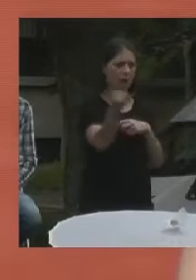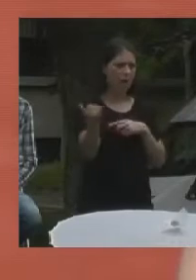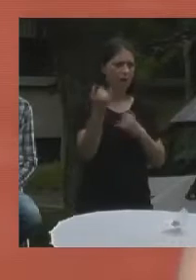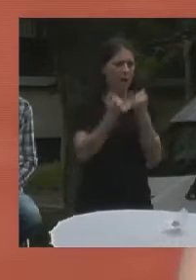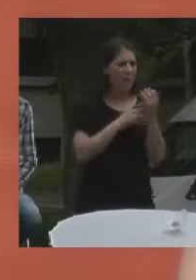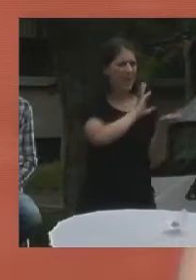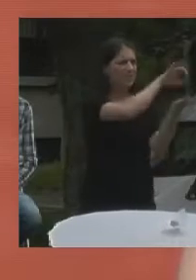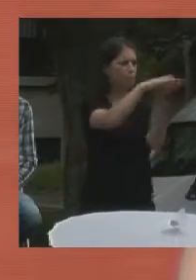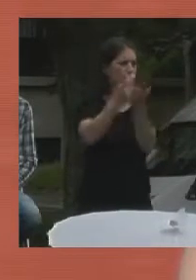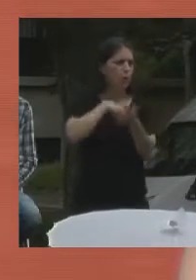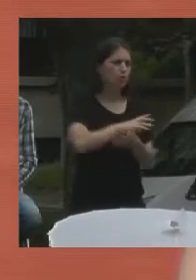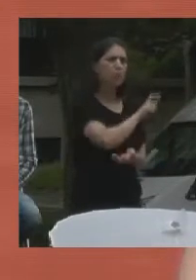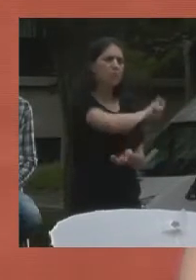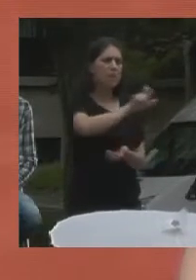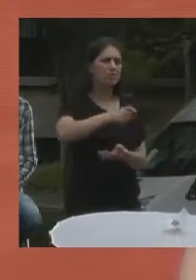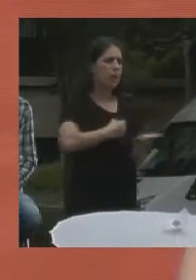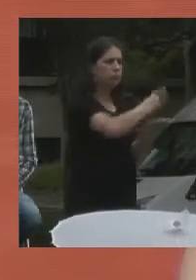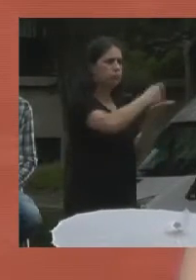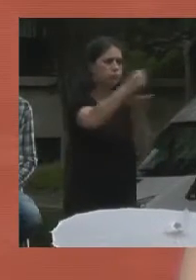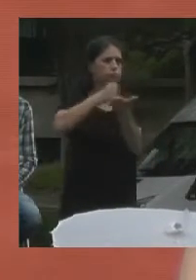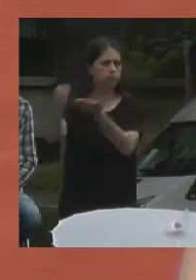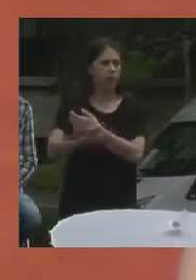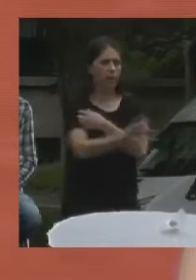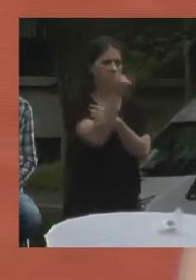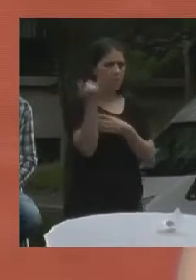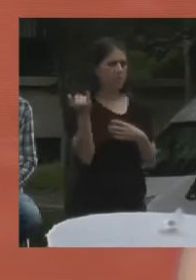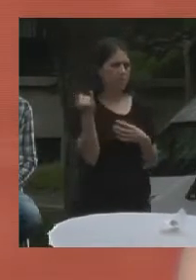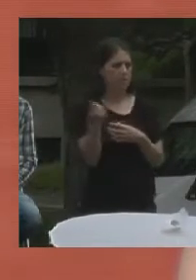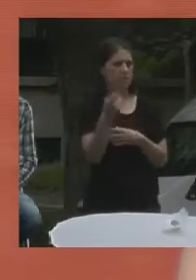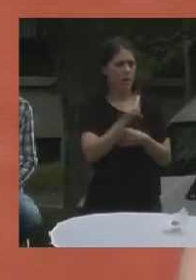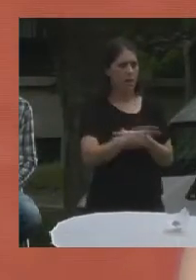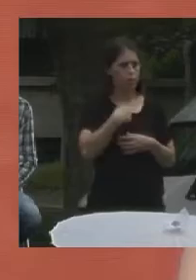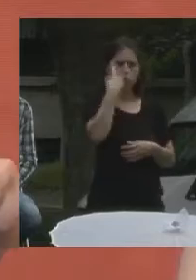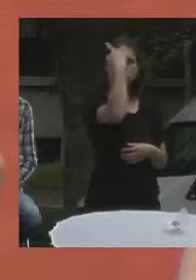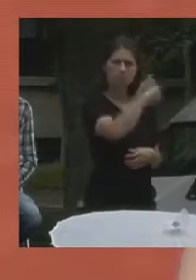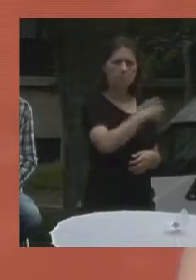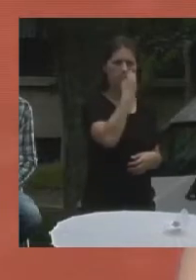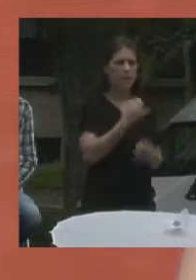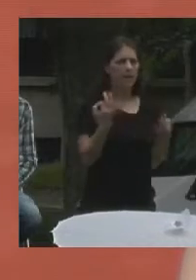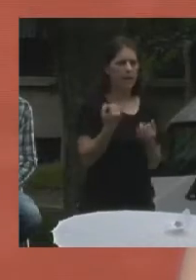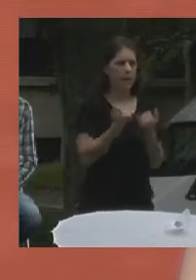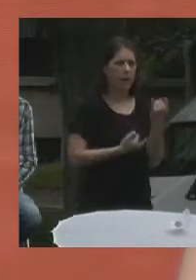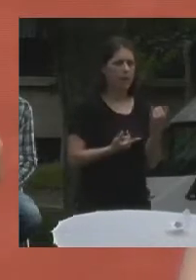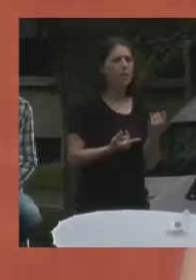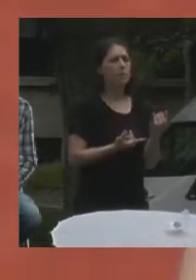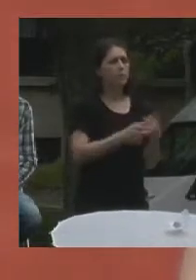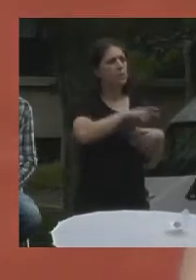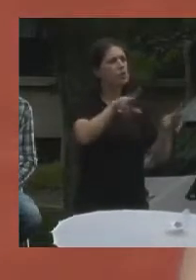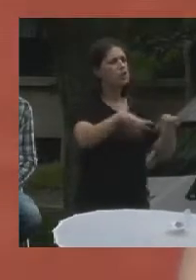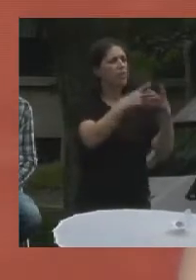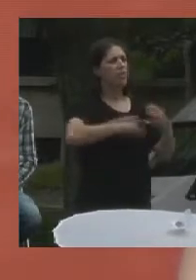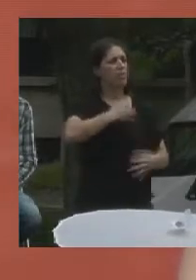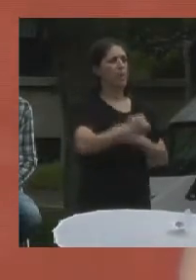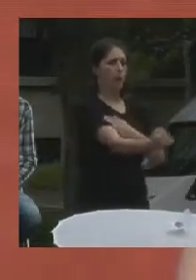xente dentro das institucións. E non somente eso. Temos, e isto sei no ben, contamos con apoio da sociedade